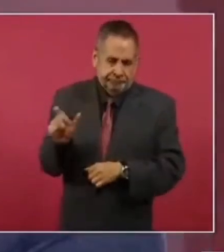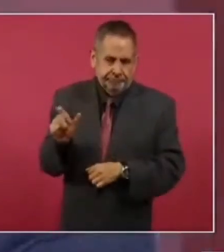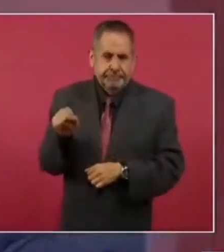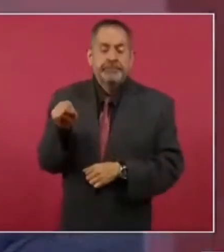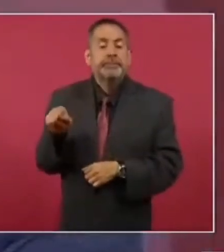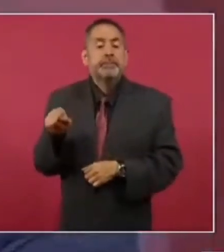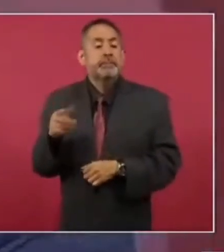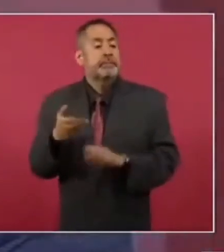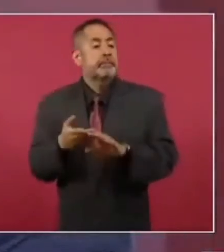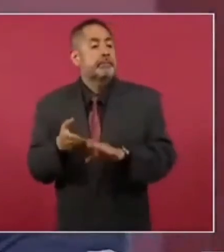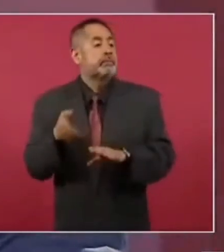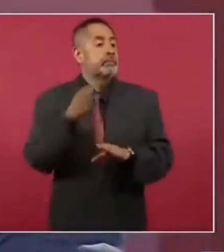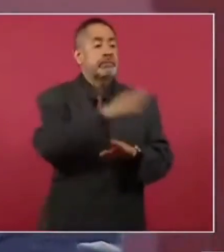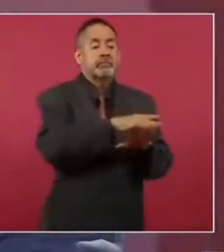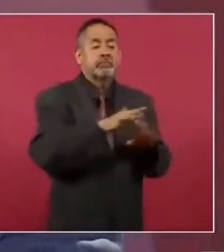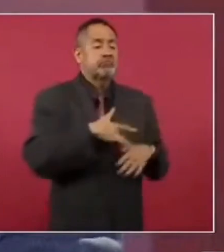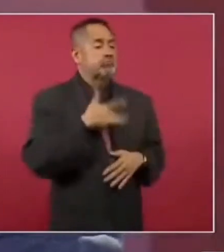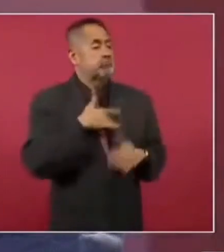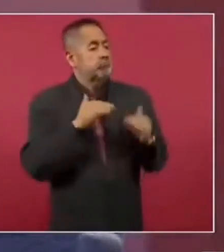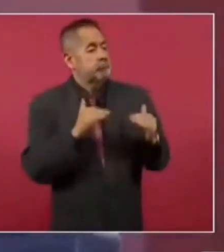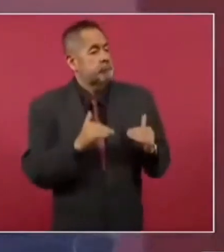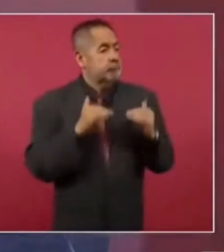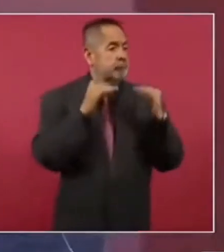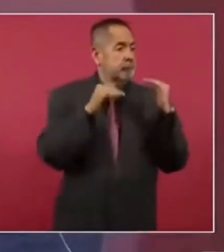los que se sentían superiores